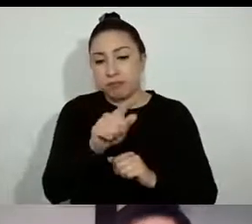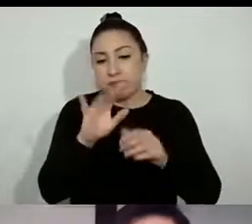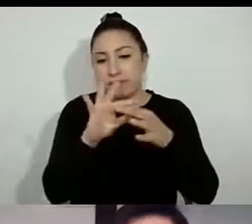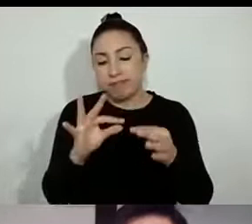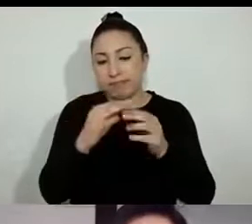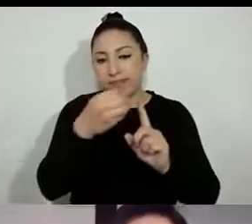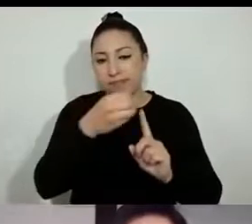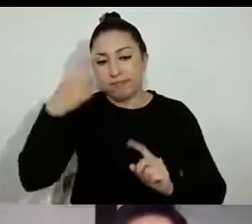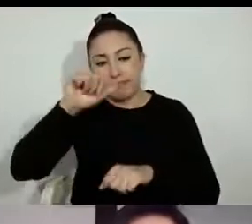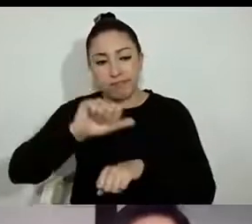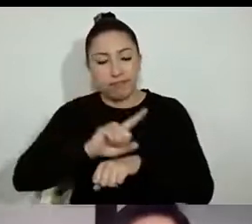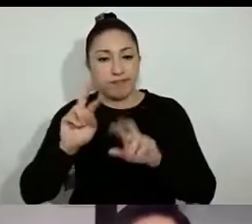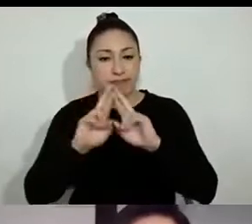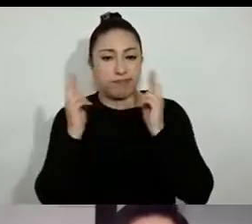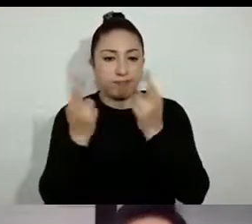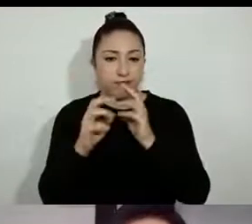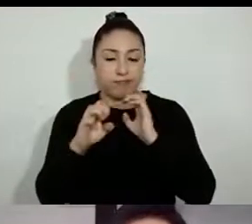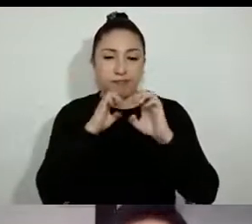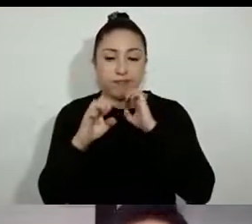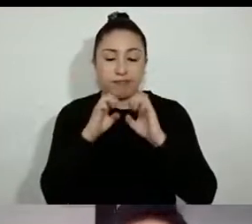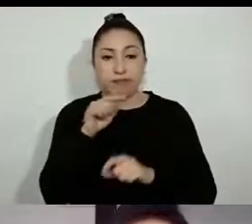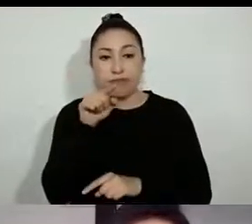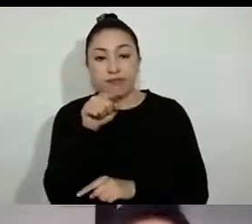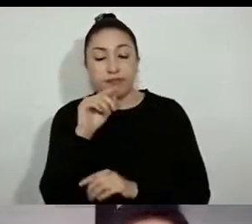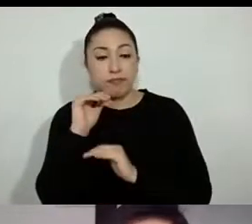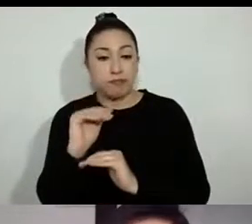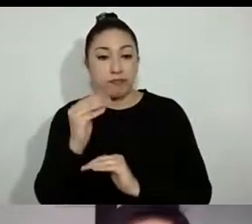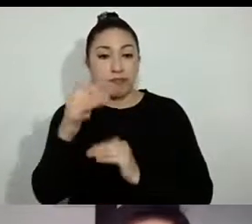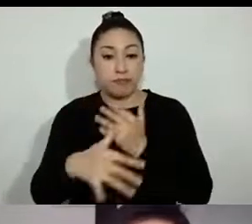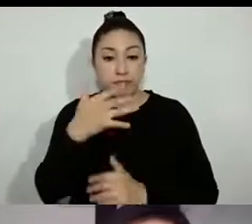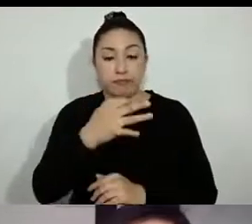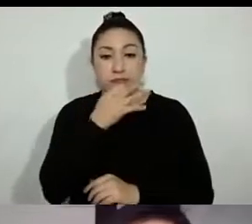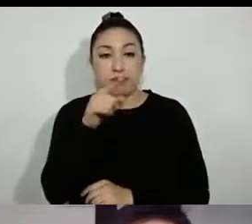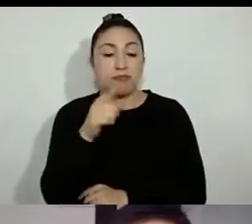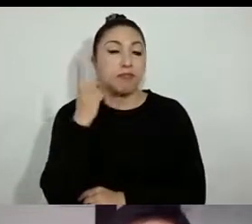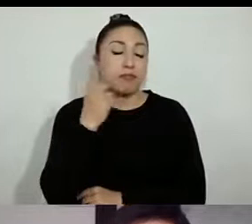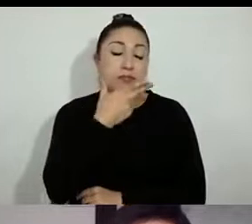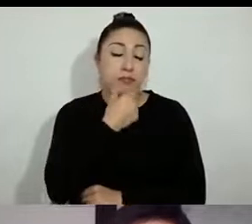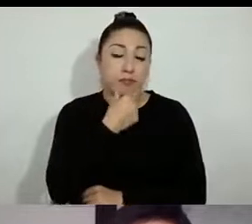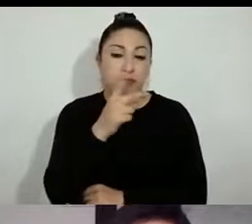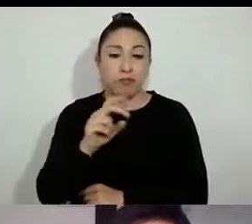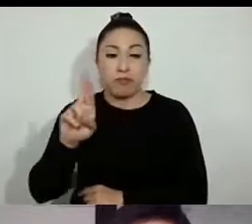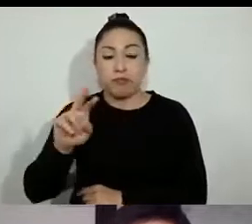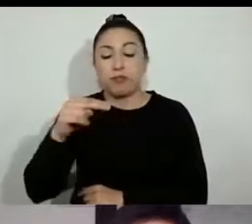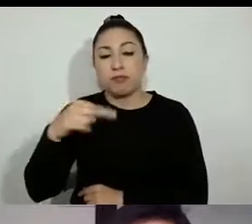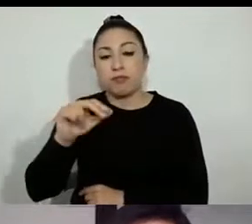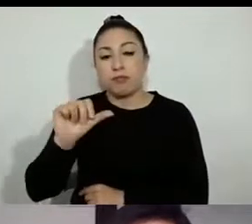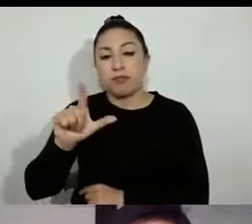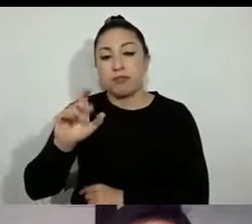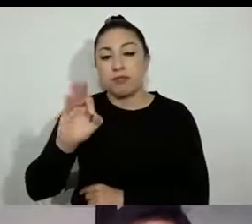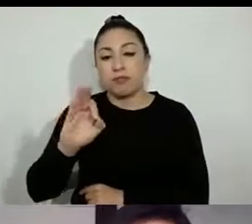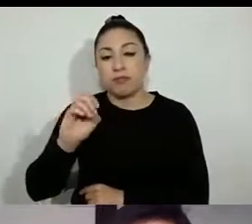hoy. Ahora se le concede el uso de la palabra hasta por 15 minutos al ciudadano José Alfonso Bouzas